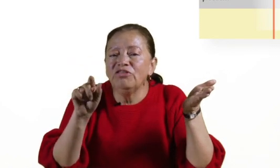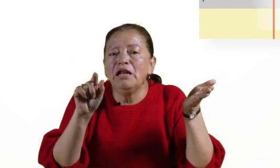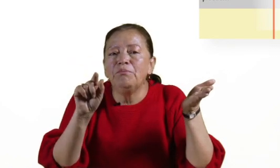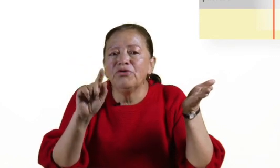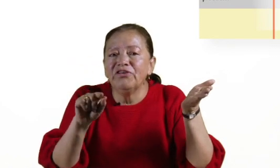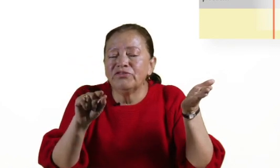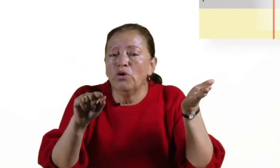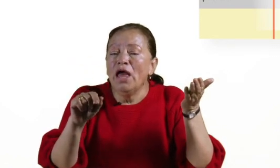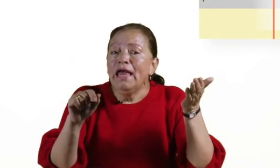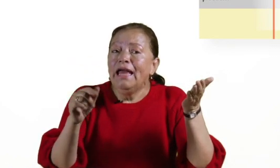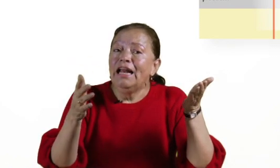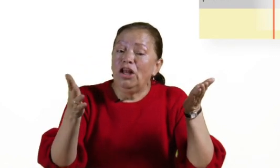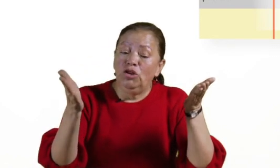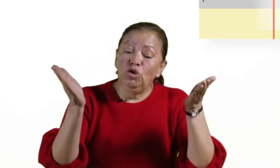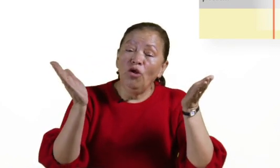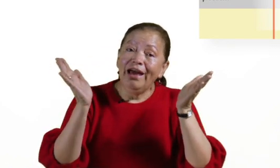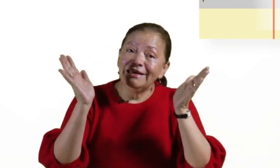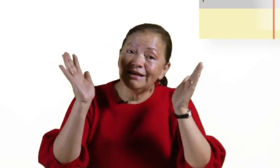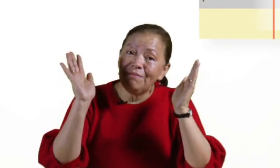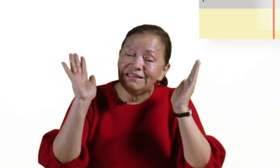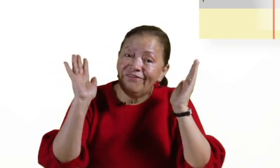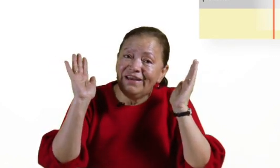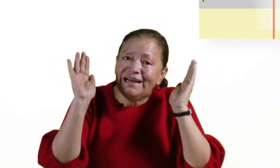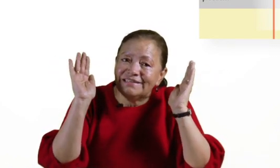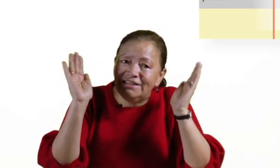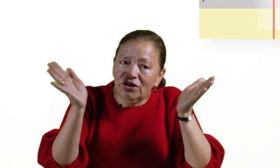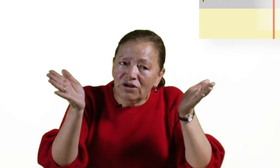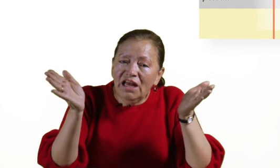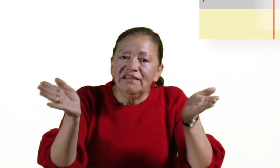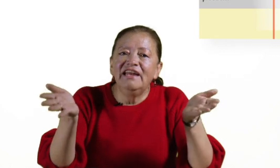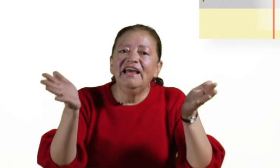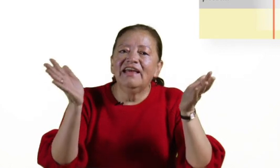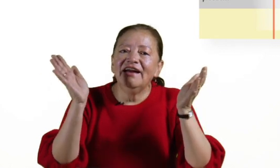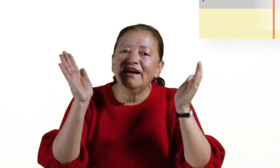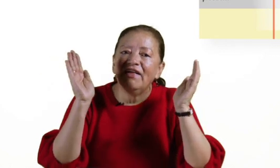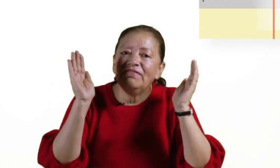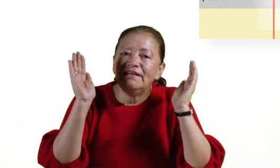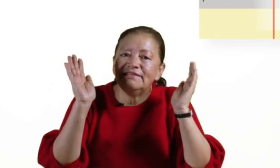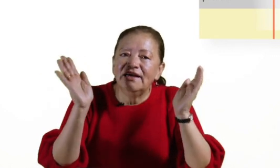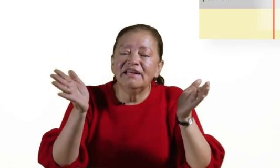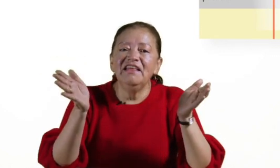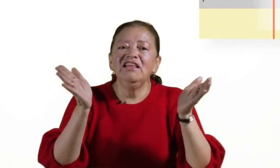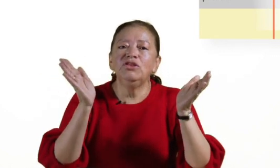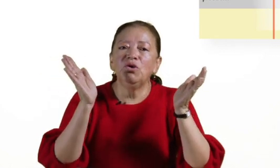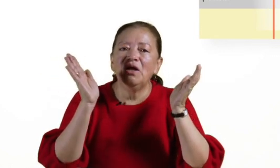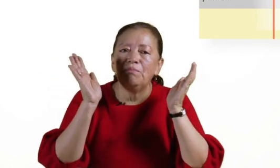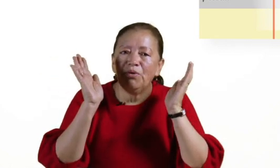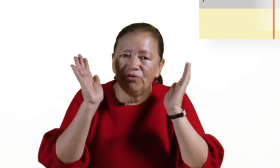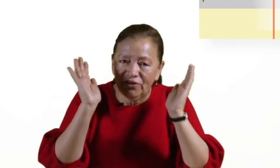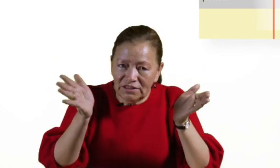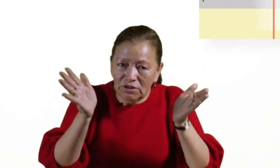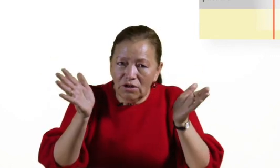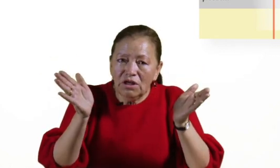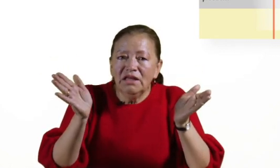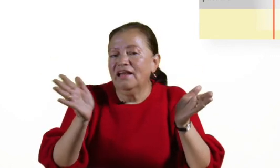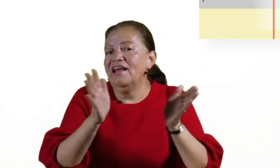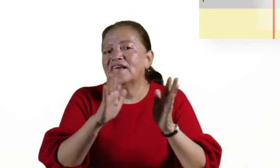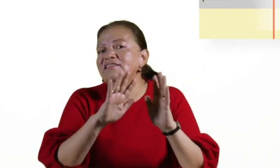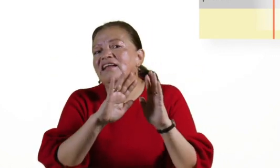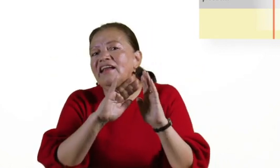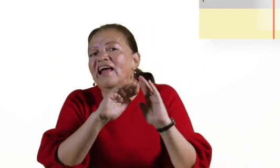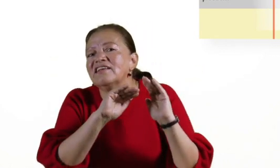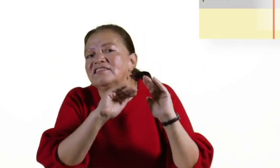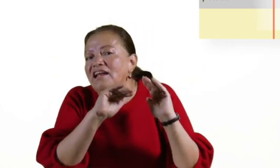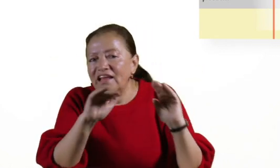dentro del proceso. Toda esa masificación tenía que garantizar que dentro del proceso tenía